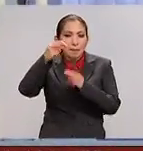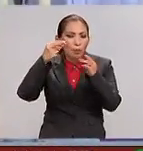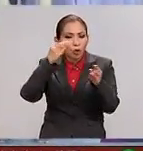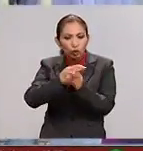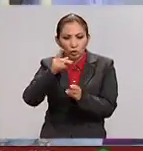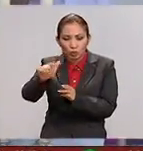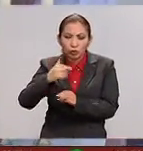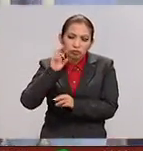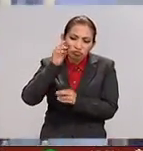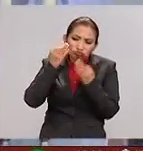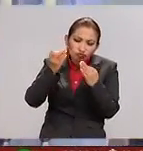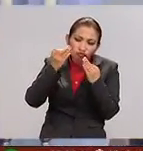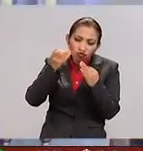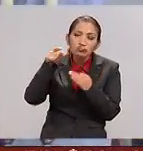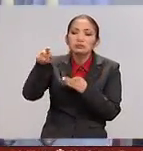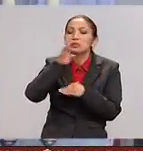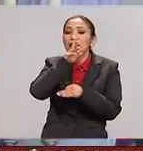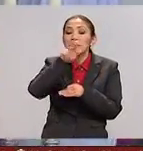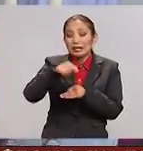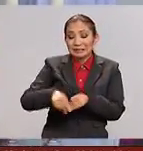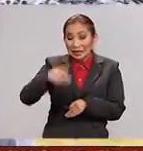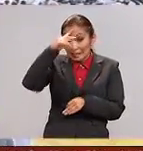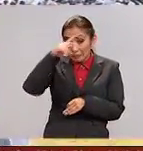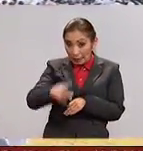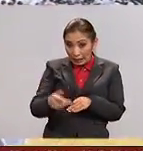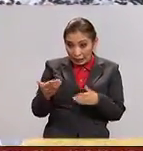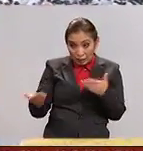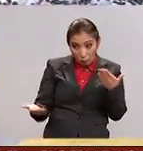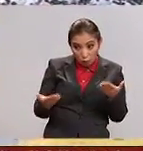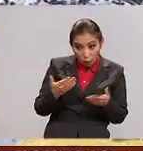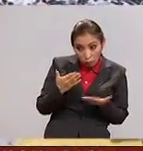mundo, la respuesta que dio el pueblo mexicano,